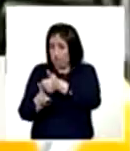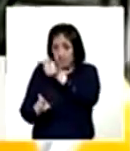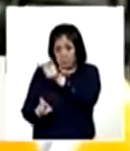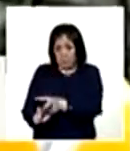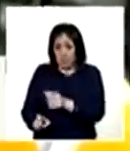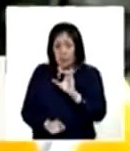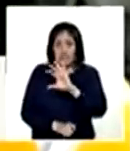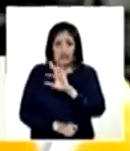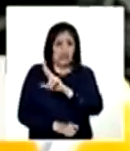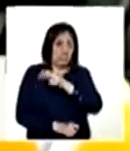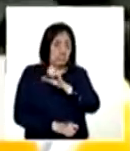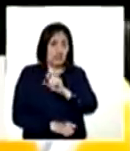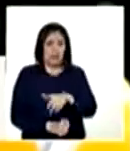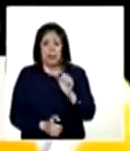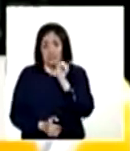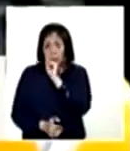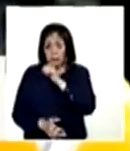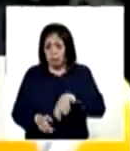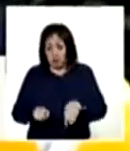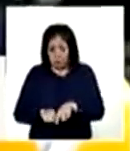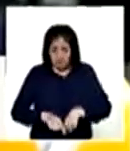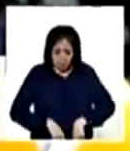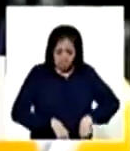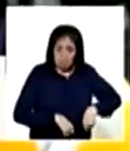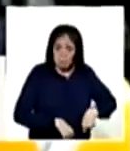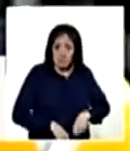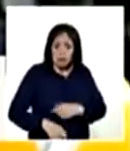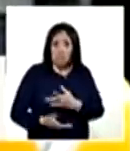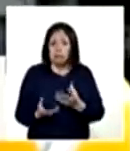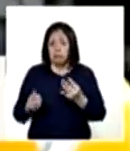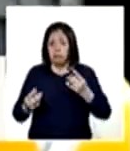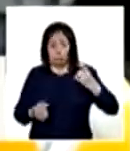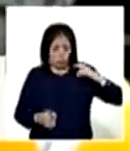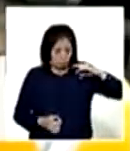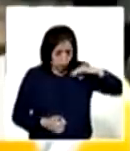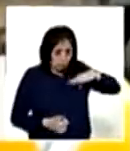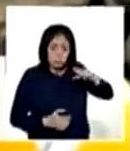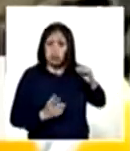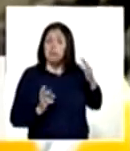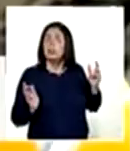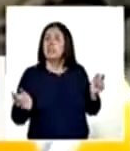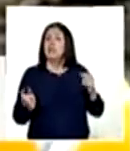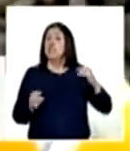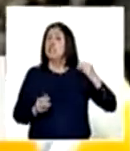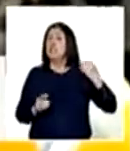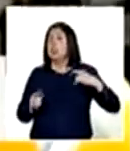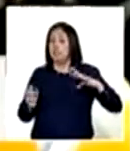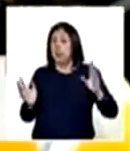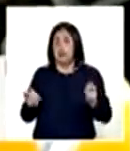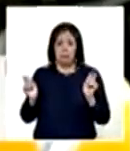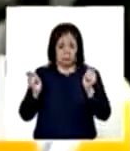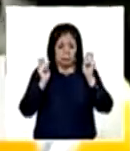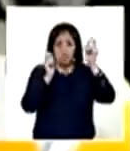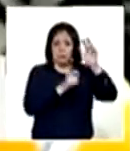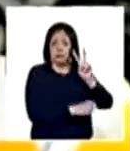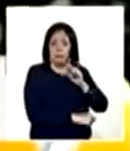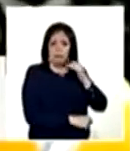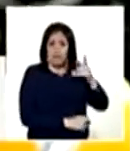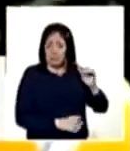Castro quien la cantó y zapateó ante miles de chilenos en el Festival de Viña del Mar.